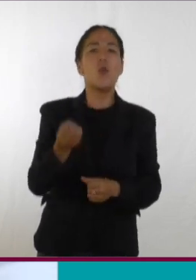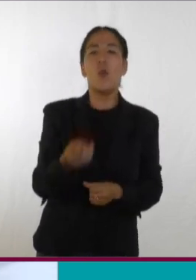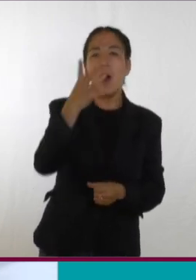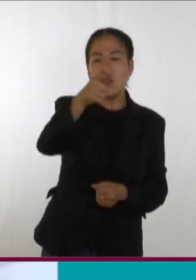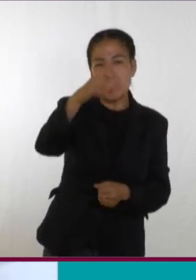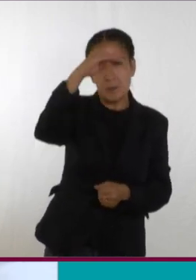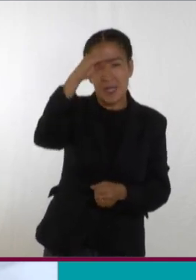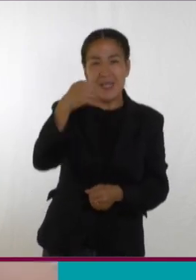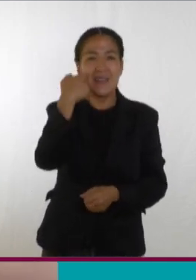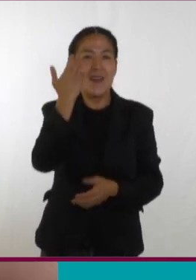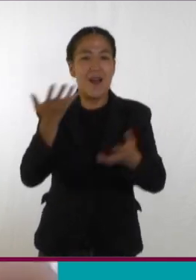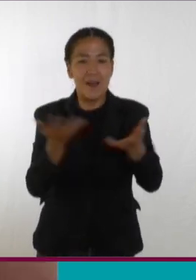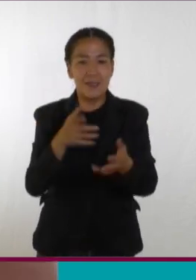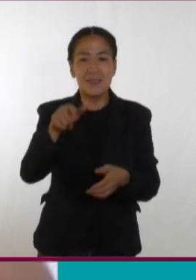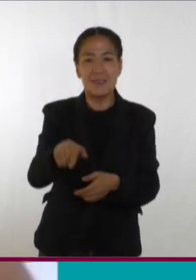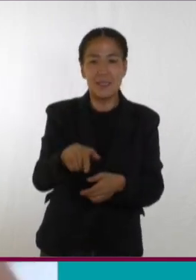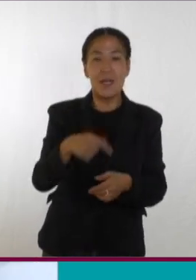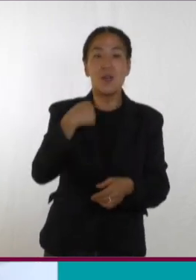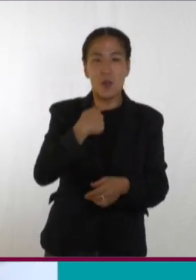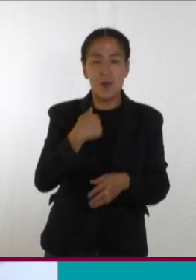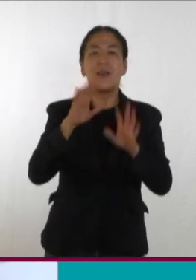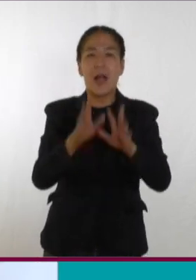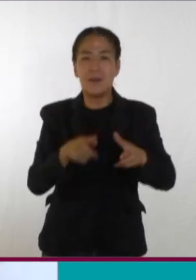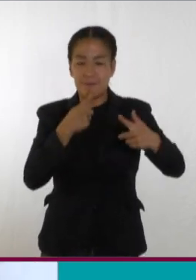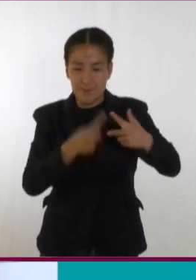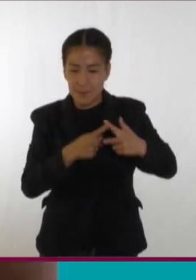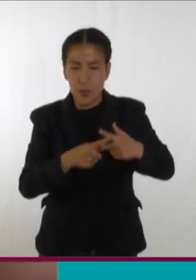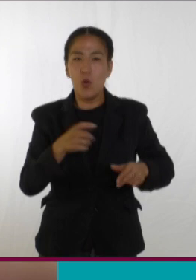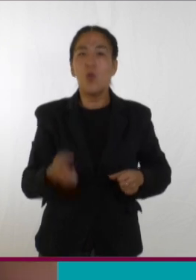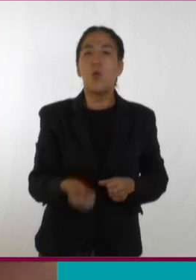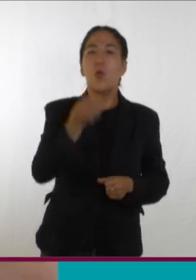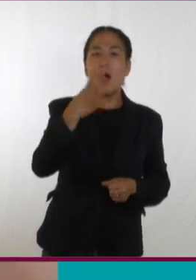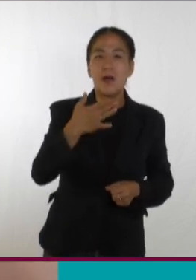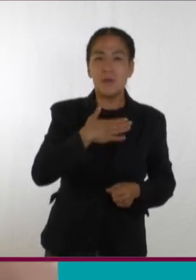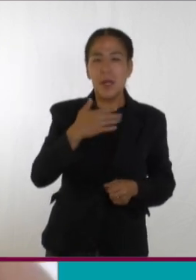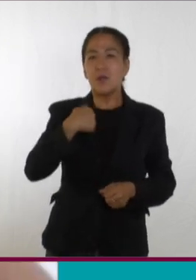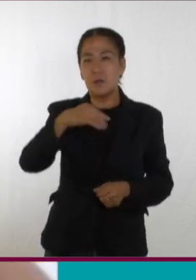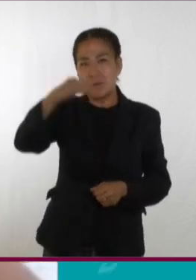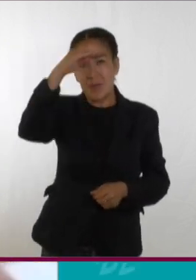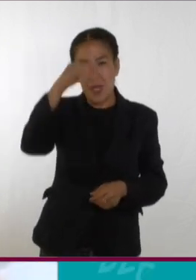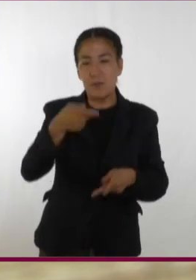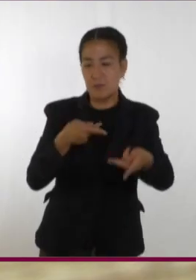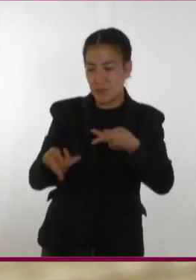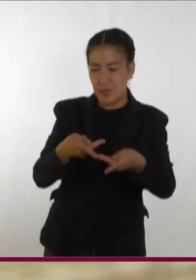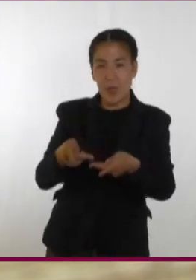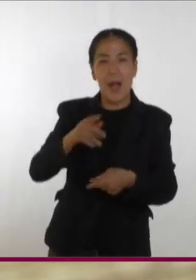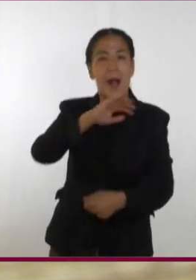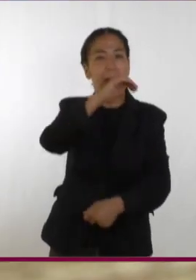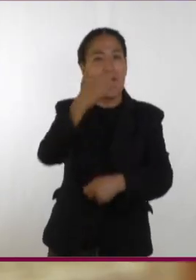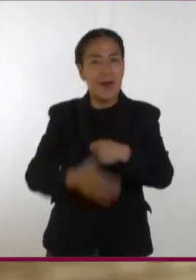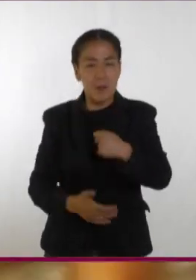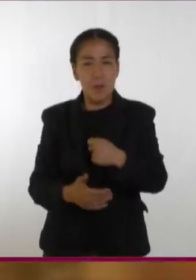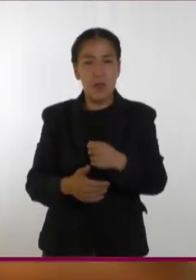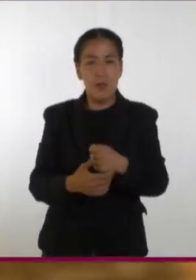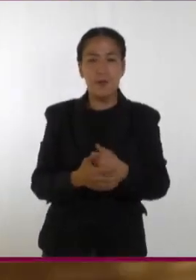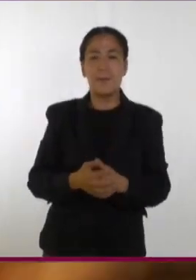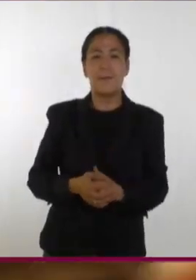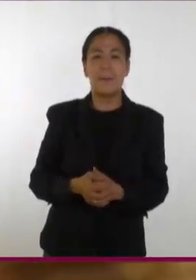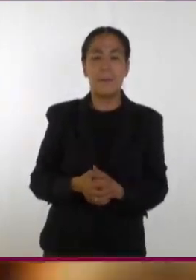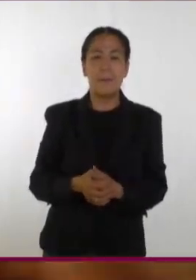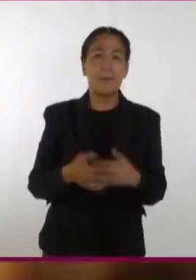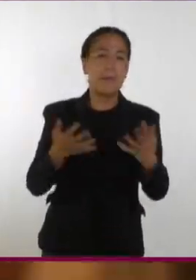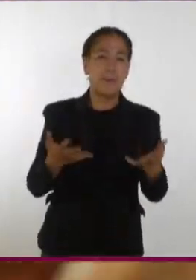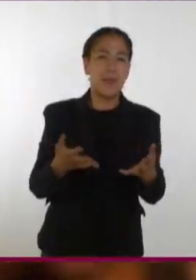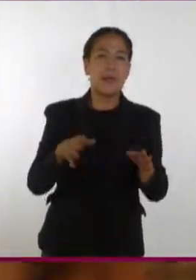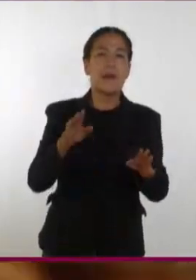planeación de la compra, ¿no? ¿Cuánto pretendo yo producir? Desde ahí ya empiezo yo a calcular cuánto es mi estimado de producción al